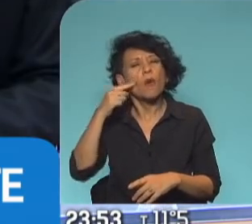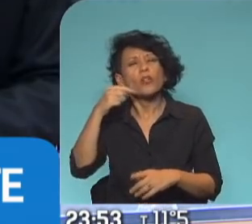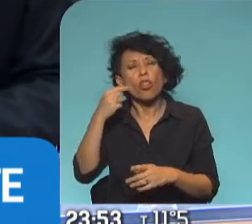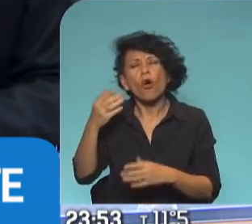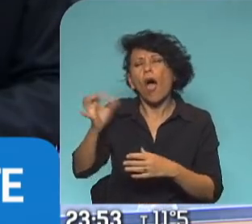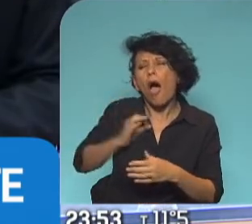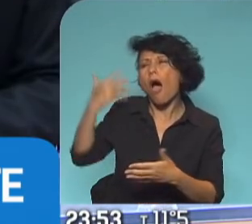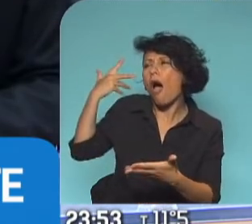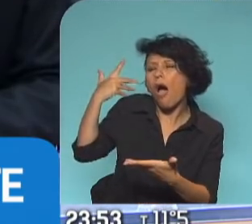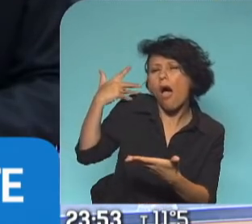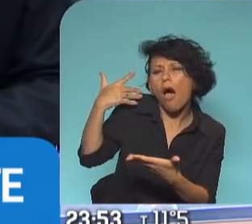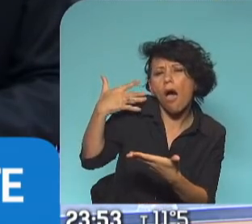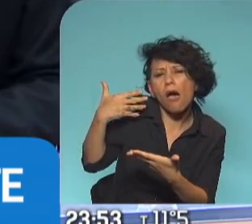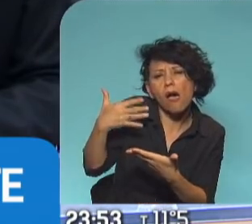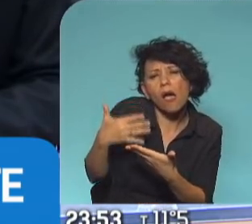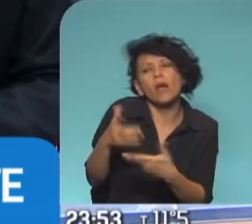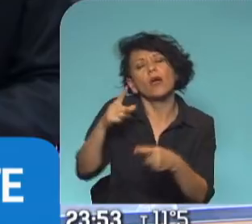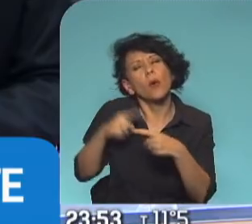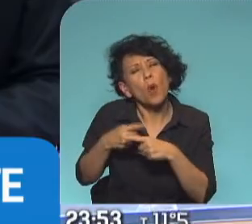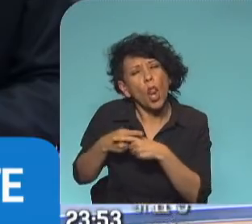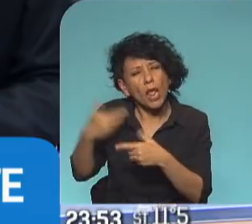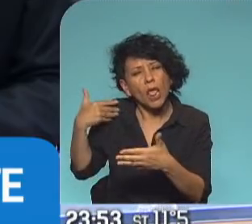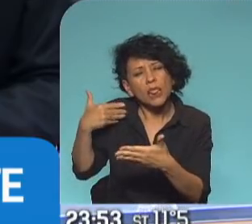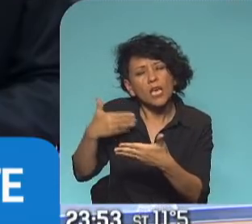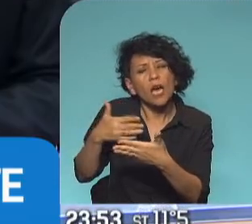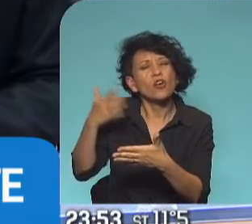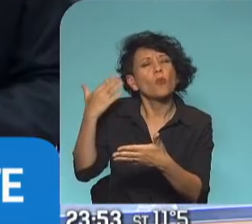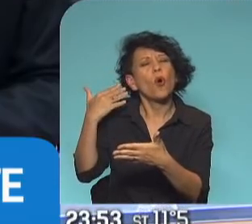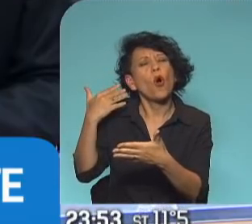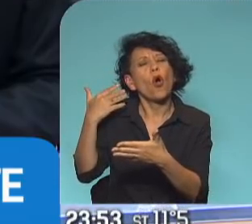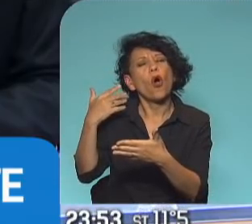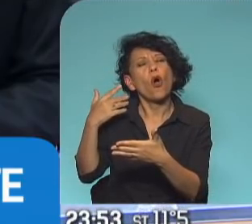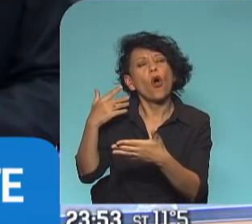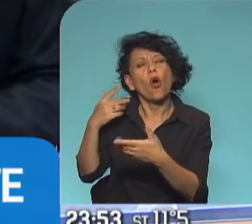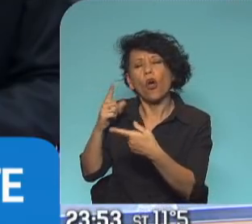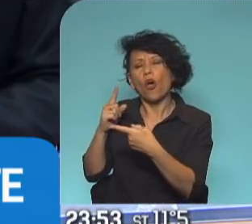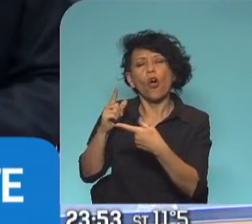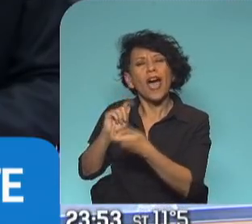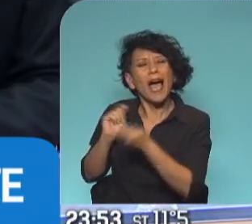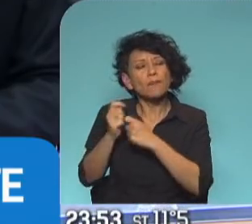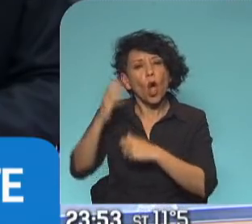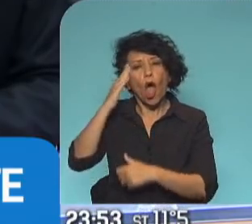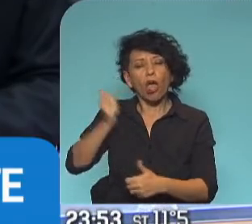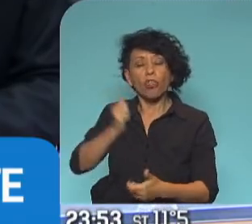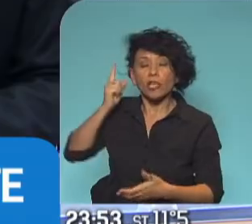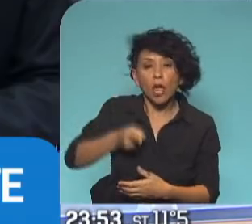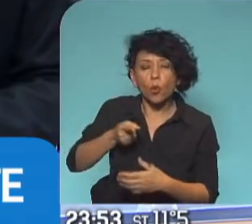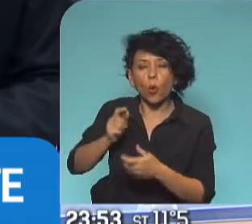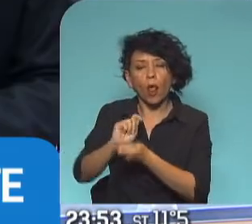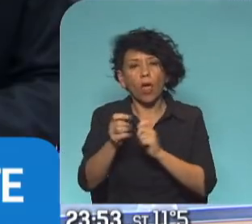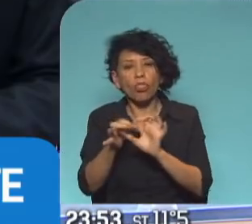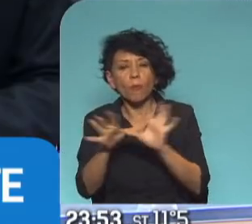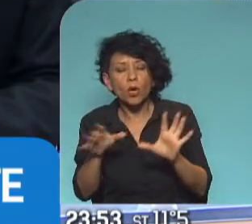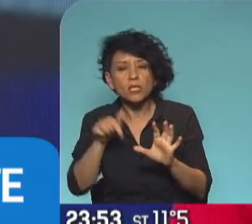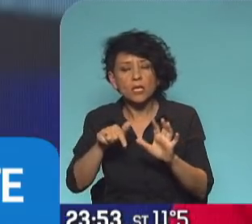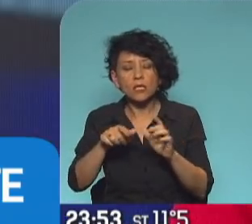desde aquel momento del punto de inflexión entre la dictadura y la democracia, cómo se fue desarrollando la comunicación